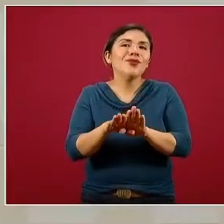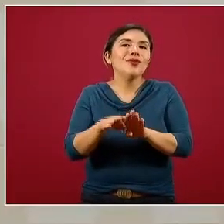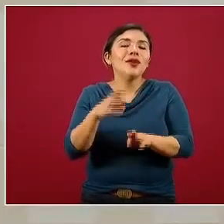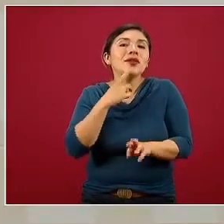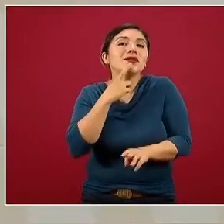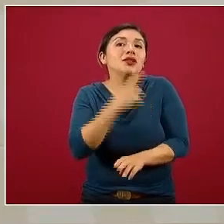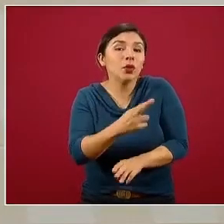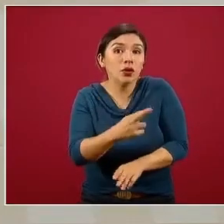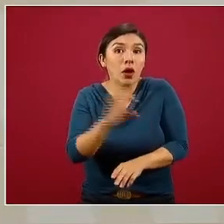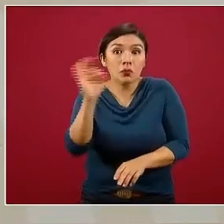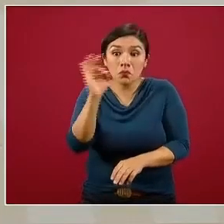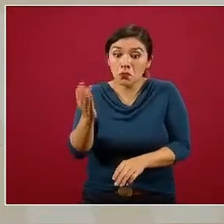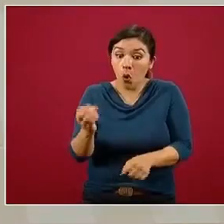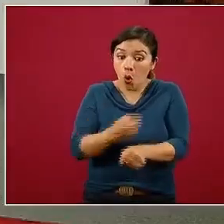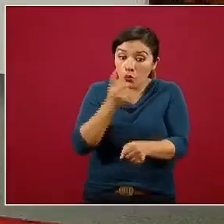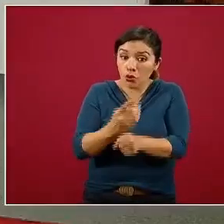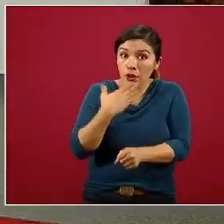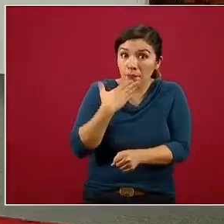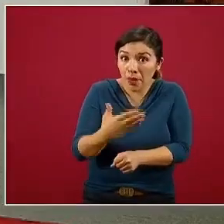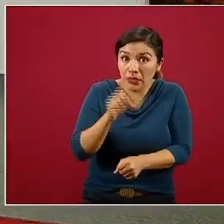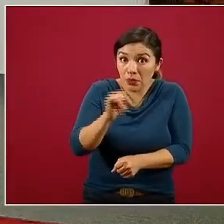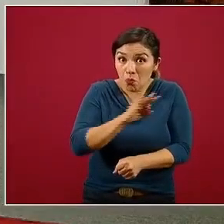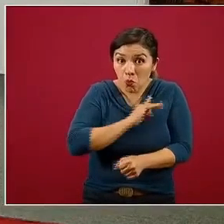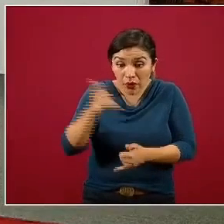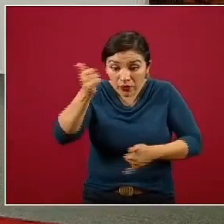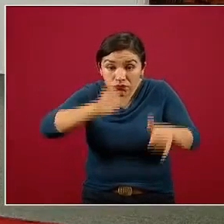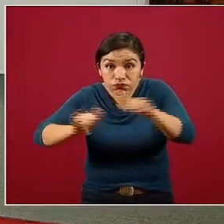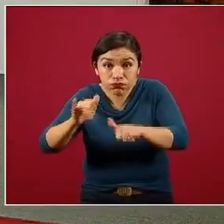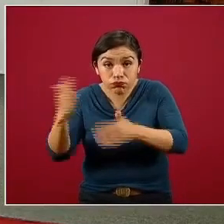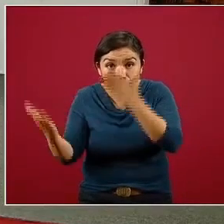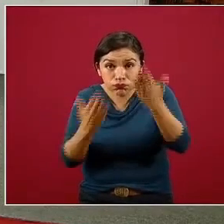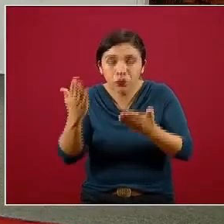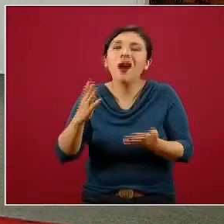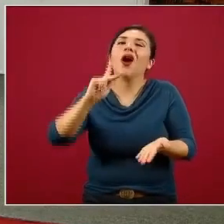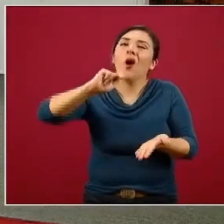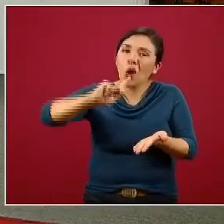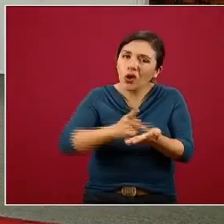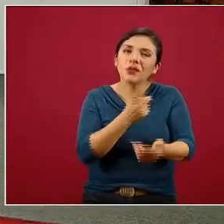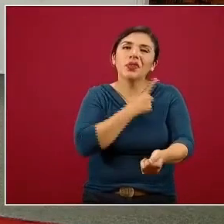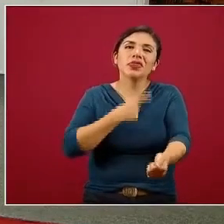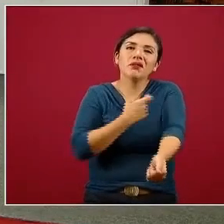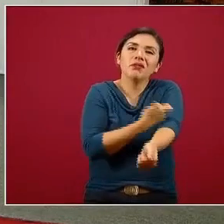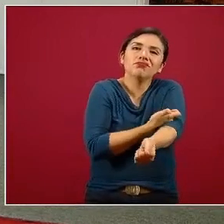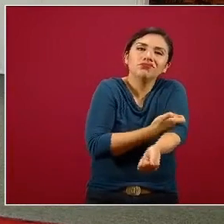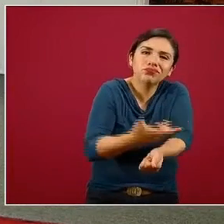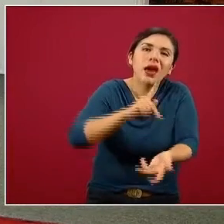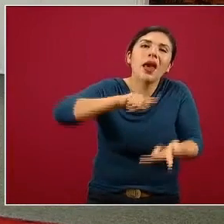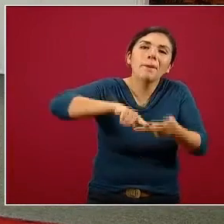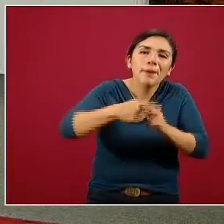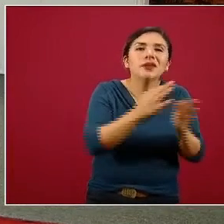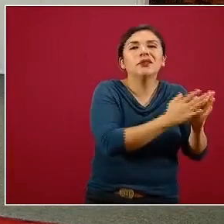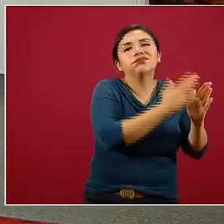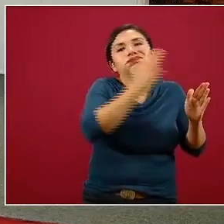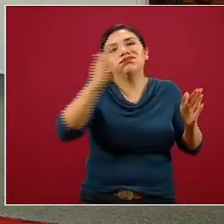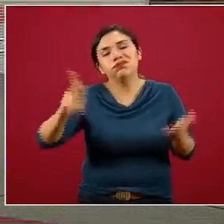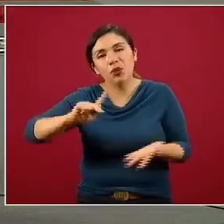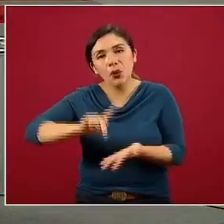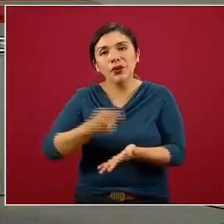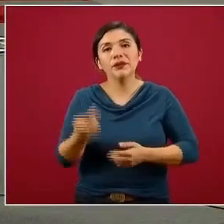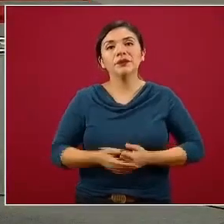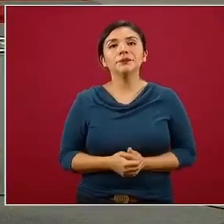se está en oportunidad, entonces se pide que se tome otra muestra y esto inicia otra vez todo un proceso de tiempo.